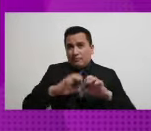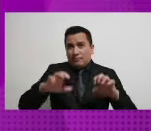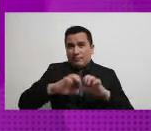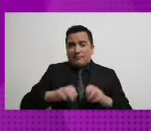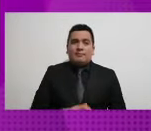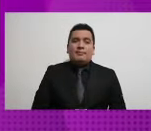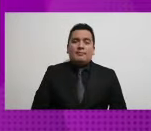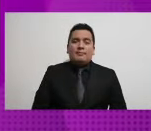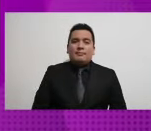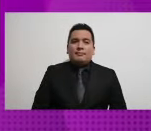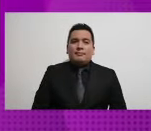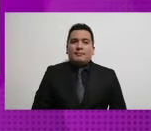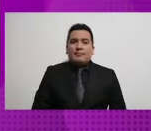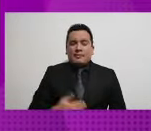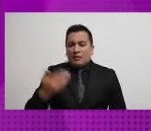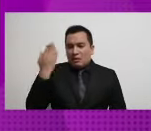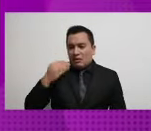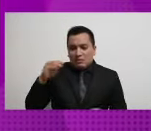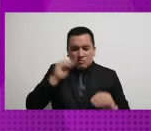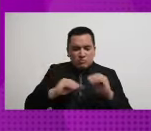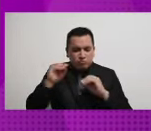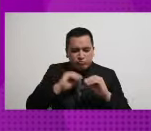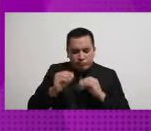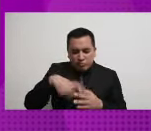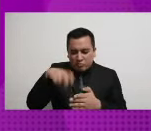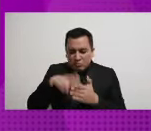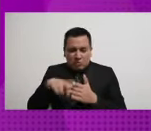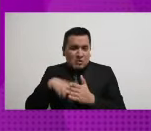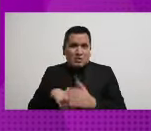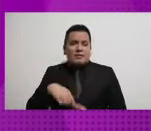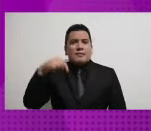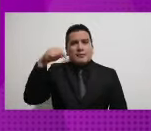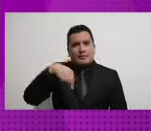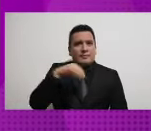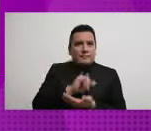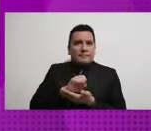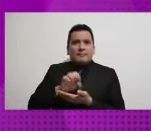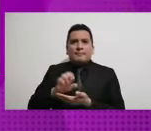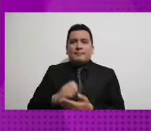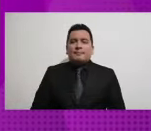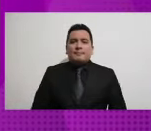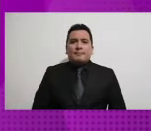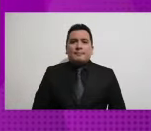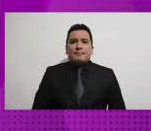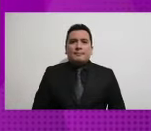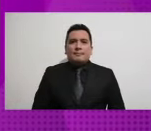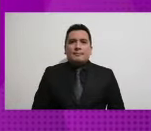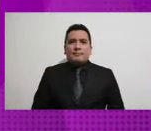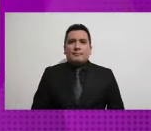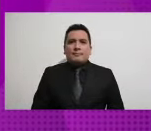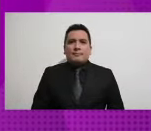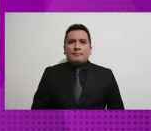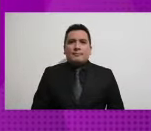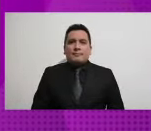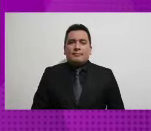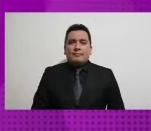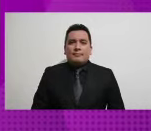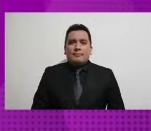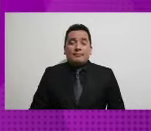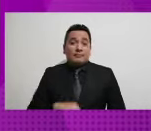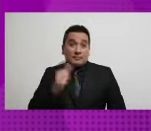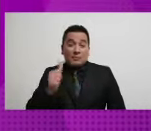las urnas generadas, creadas, innovadas por el Instituto Electoral de Coahuila. Otro medio